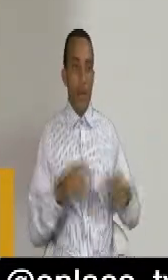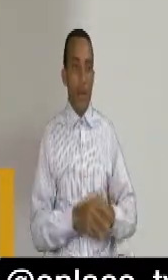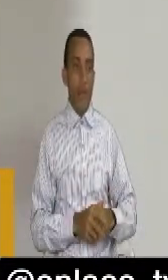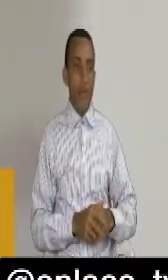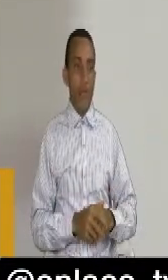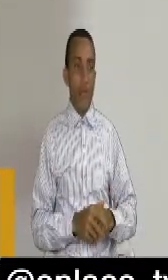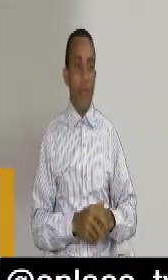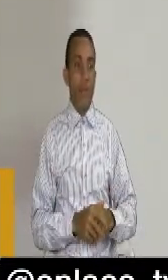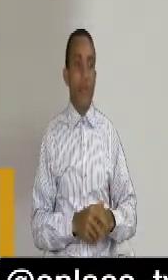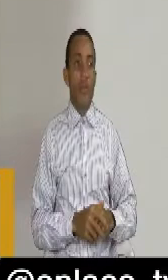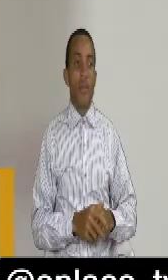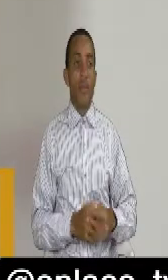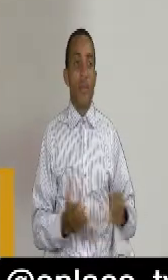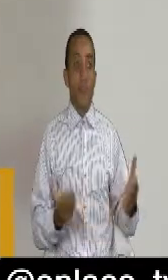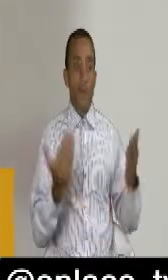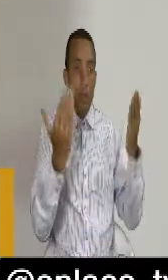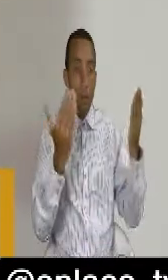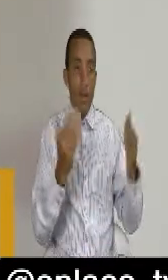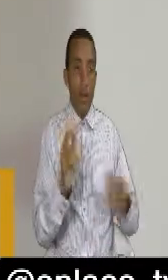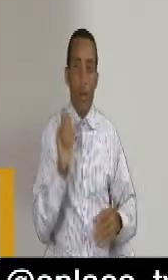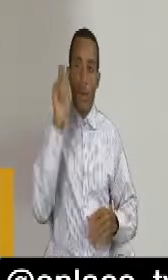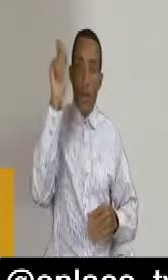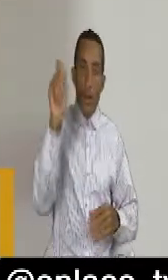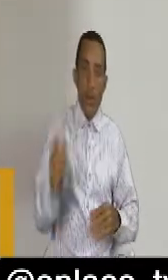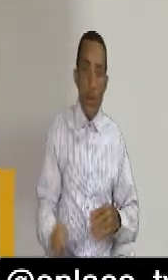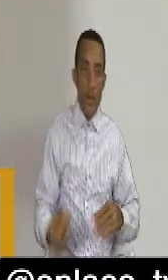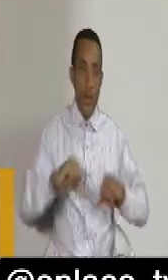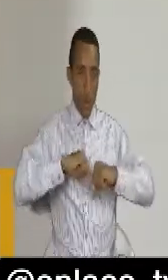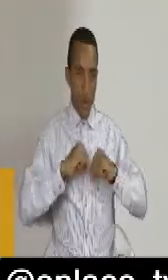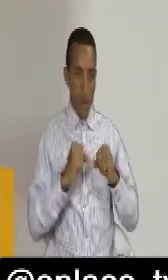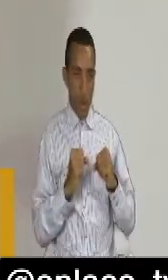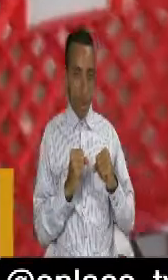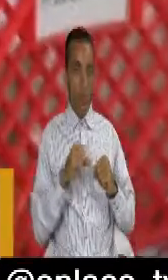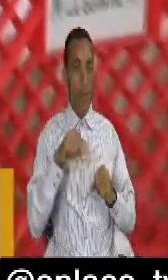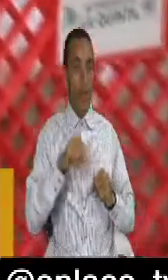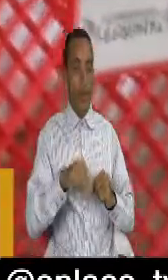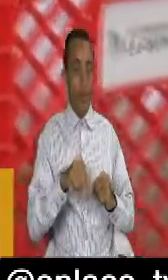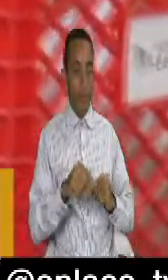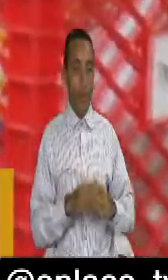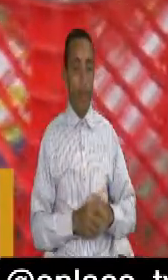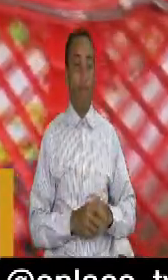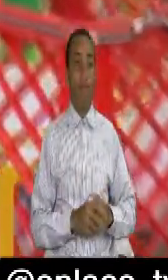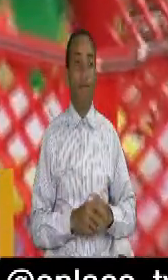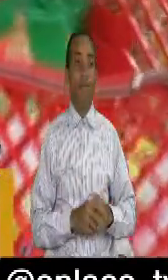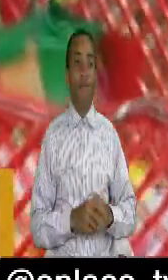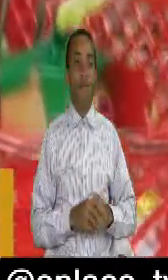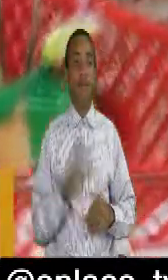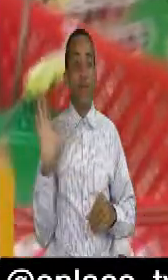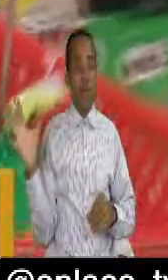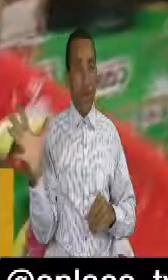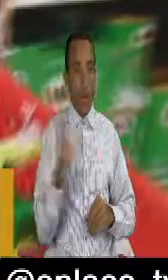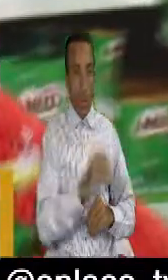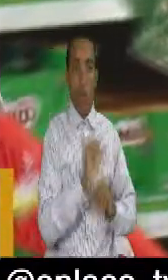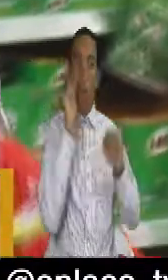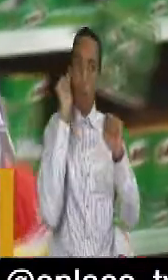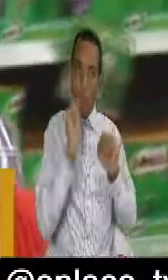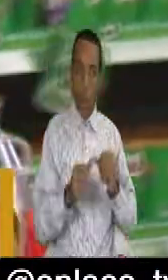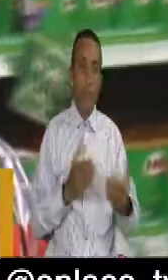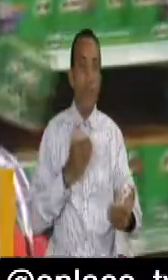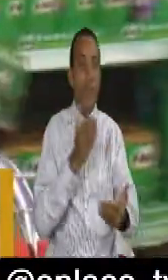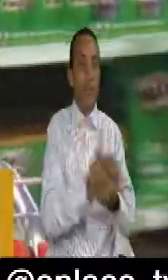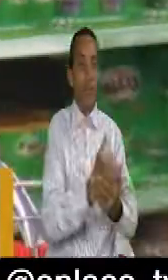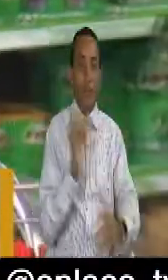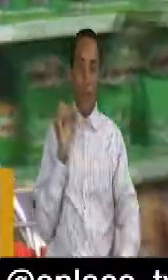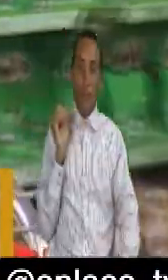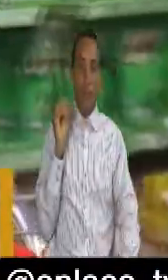beneficio adicional que está dando el Banco de Bogotá hoy en día por comprar en el establecimiento. Los interesados podrán acercarse desde ya al Banco de Bogotá